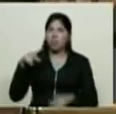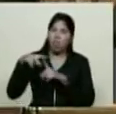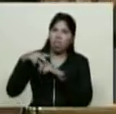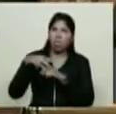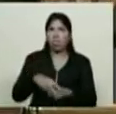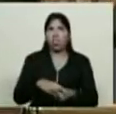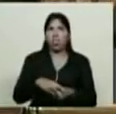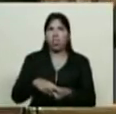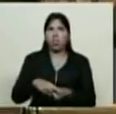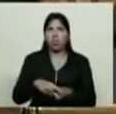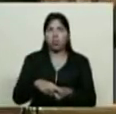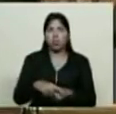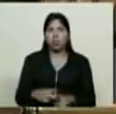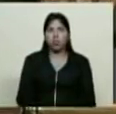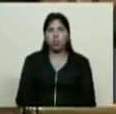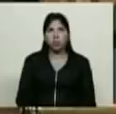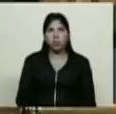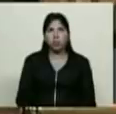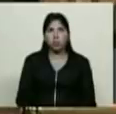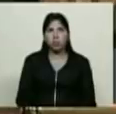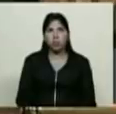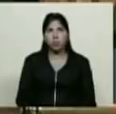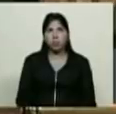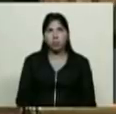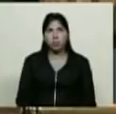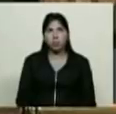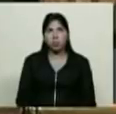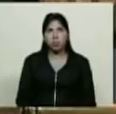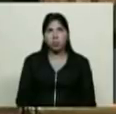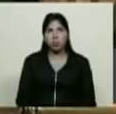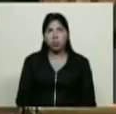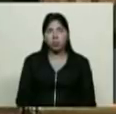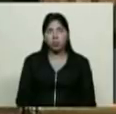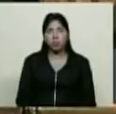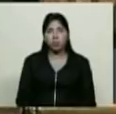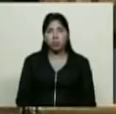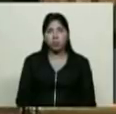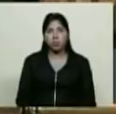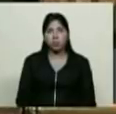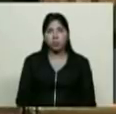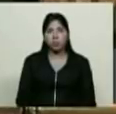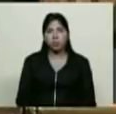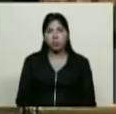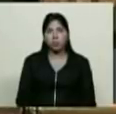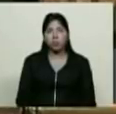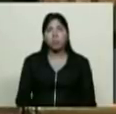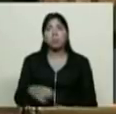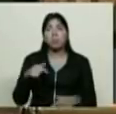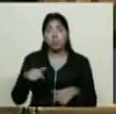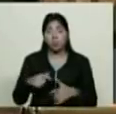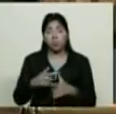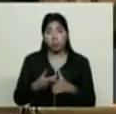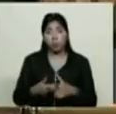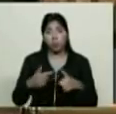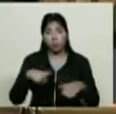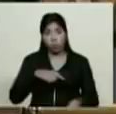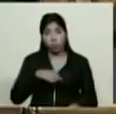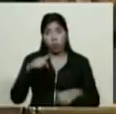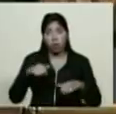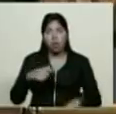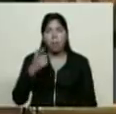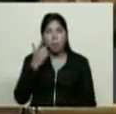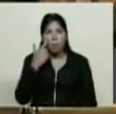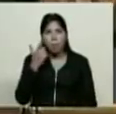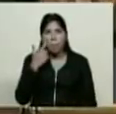condición de vasallaje colonial o protectorado. Desde el Poder Judicial venezolano hemos observado